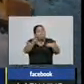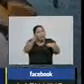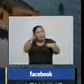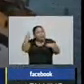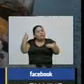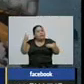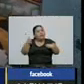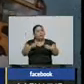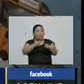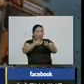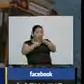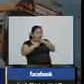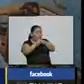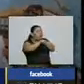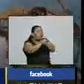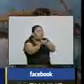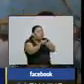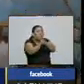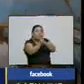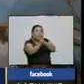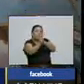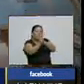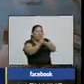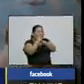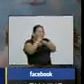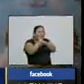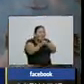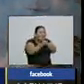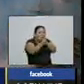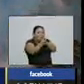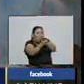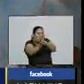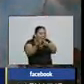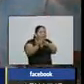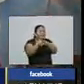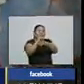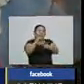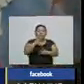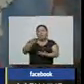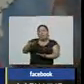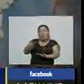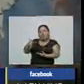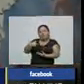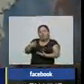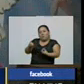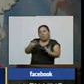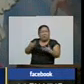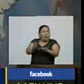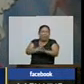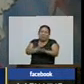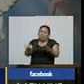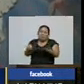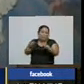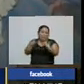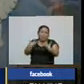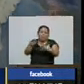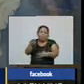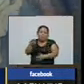autoridades qué le han dicho? Pues las autoridades hasta este momento pues no han dicho nada,